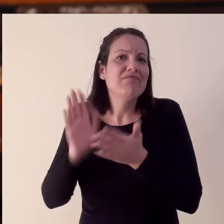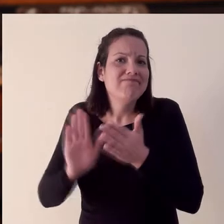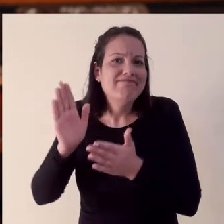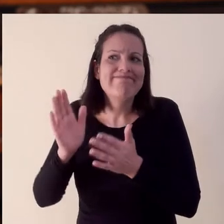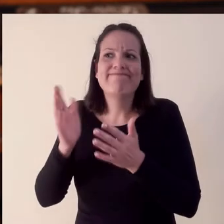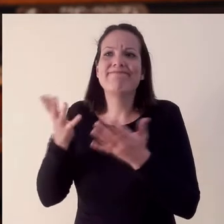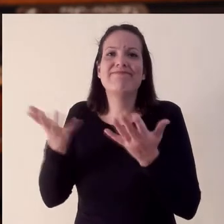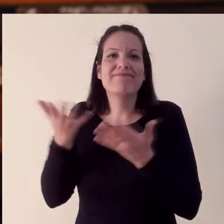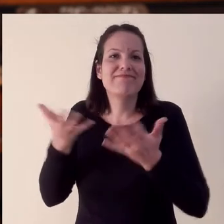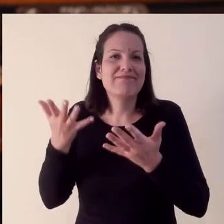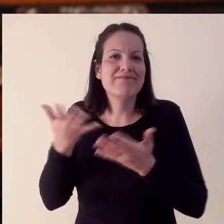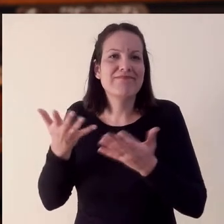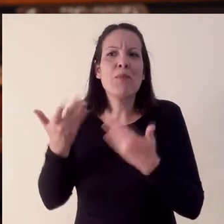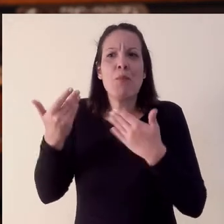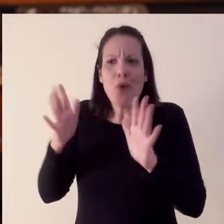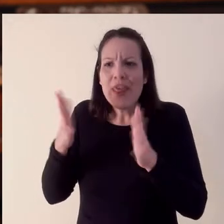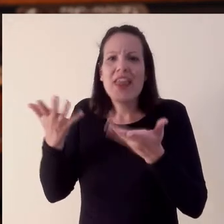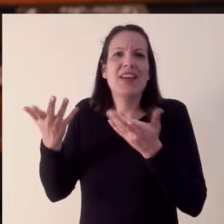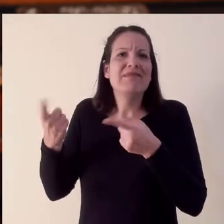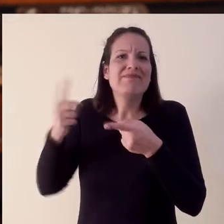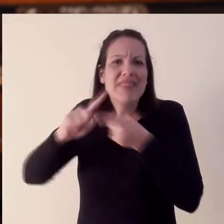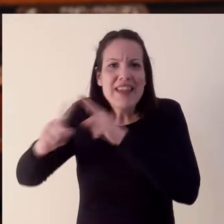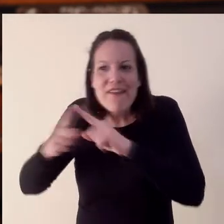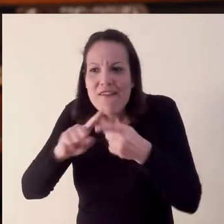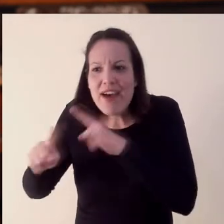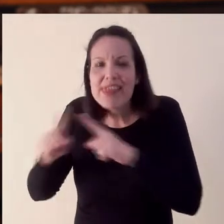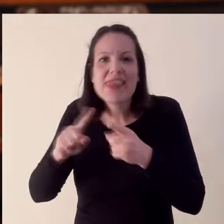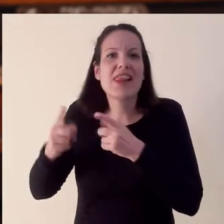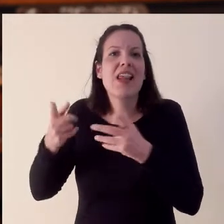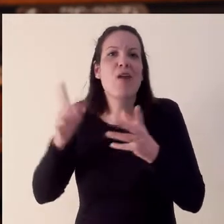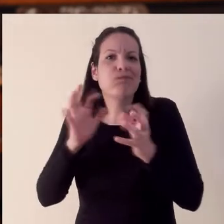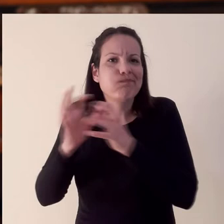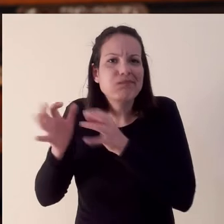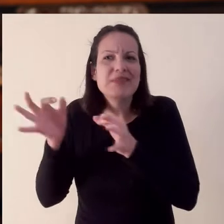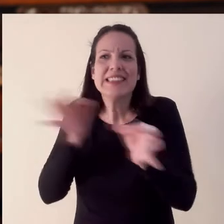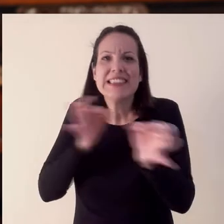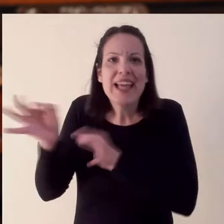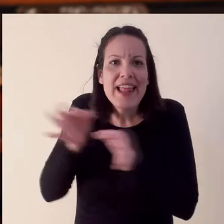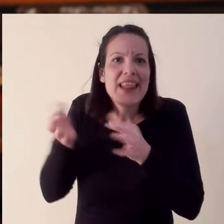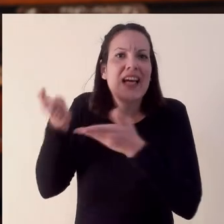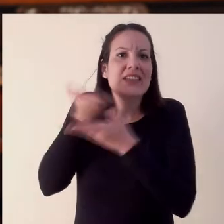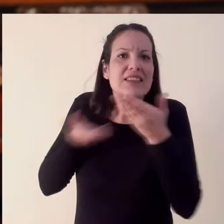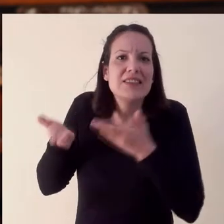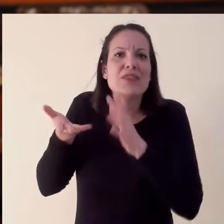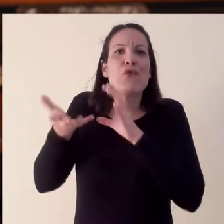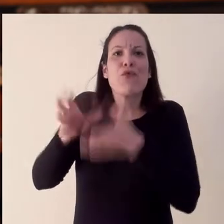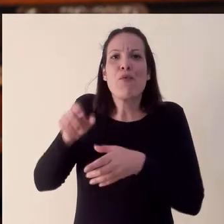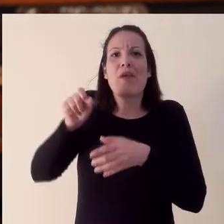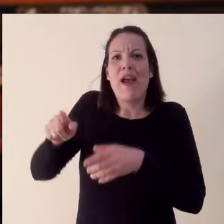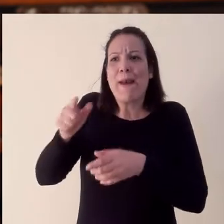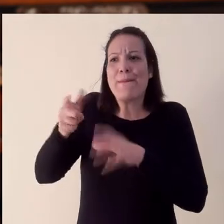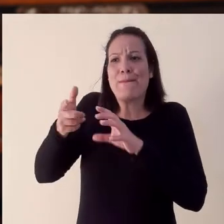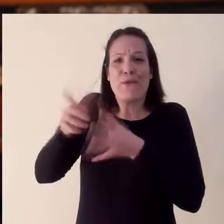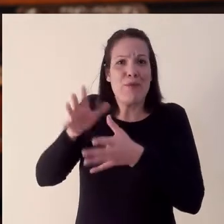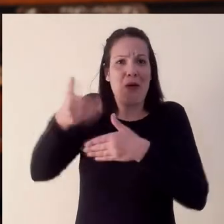o plantearlos, ¿no? Poder establecer algún debate, alguna charla con respecto a prácticas, no solo educativas,